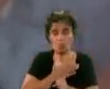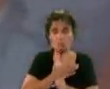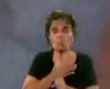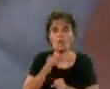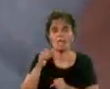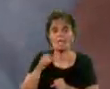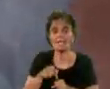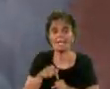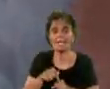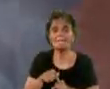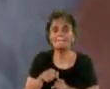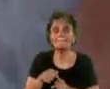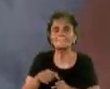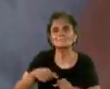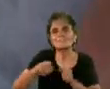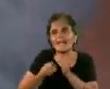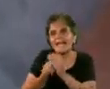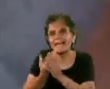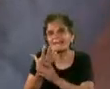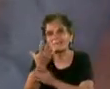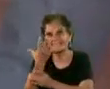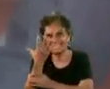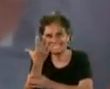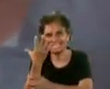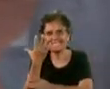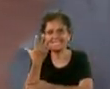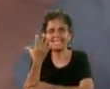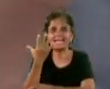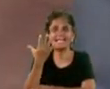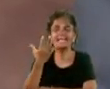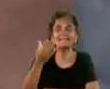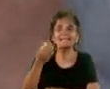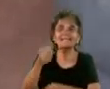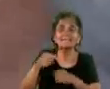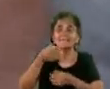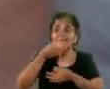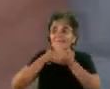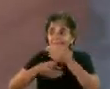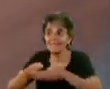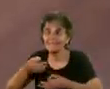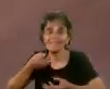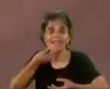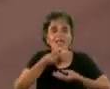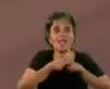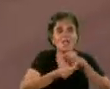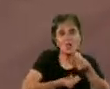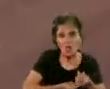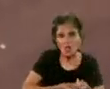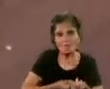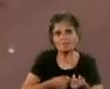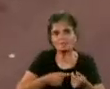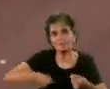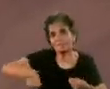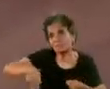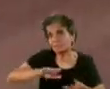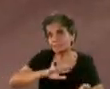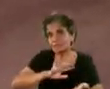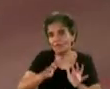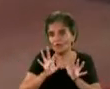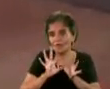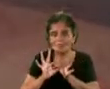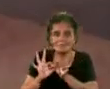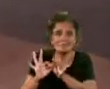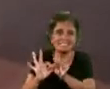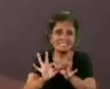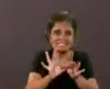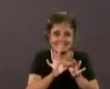acompañarnos cuando uno está trabajando en la mañana, el otro le vende y trabajamos en comunidad, entonces a partir de allí se crea un lazo totalmente diferente, es más